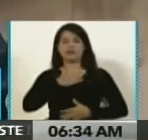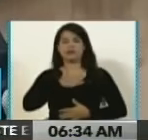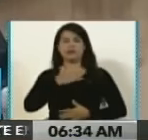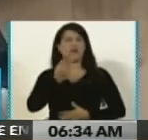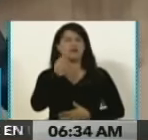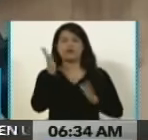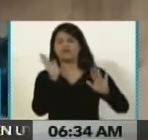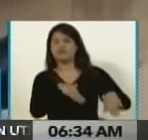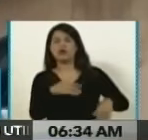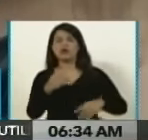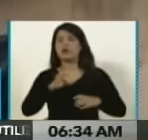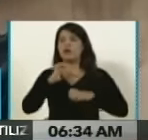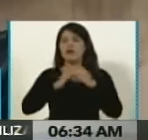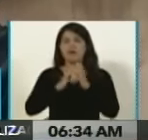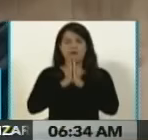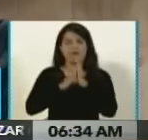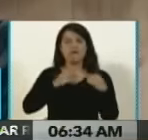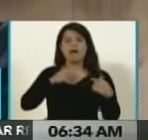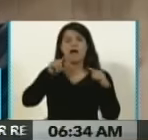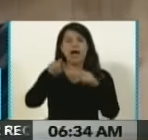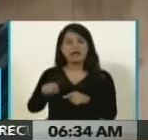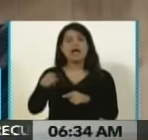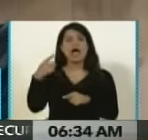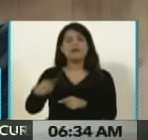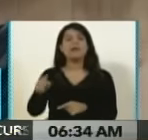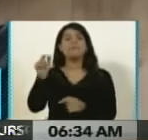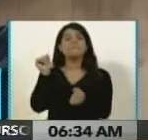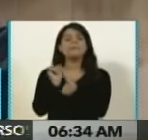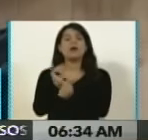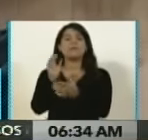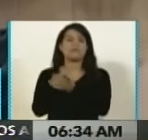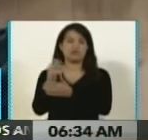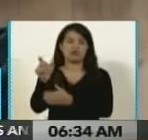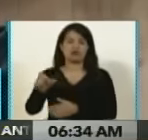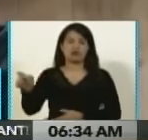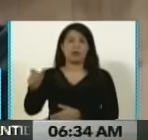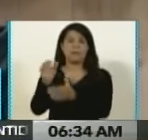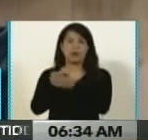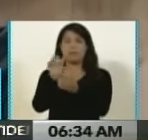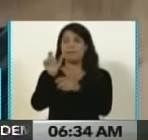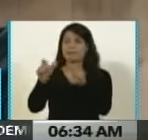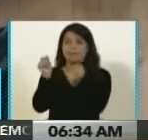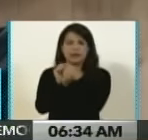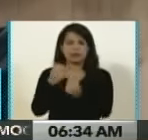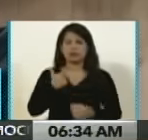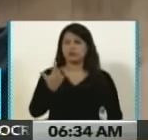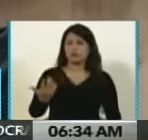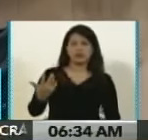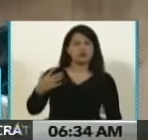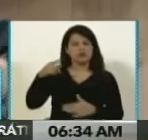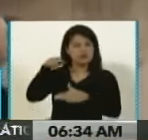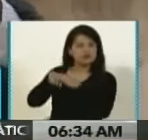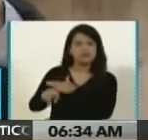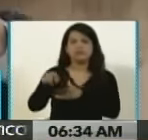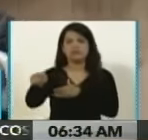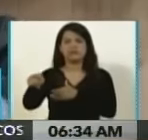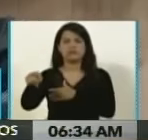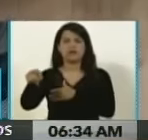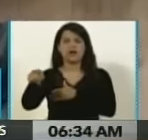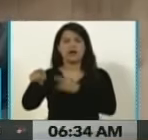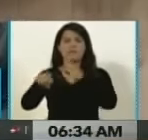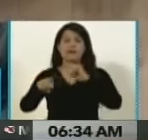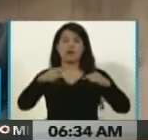político, porque ahí estaban presos nuestros compañeros. Nos fuimos a tratar de rescatar a nuestros compañeros, pero el poder se